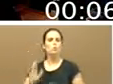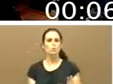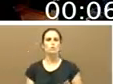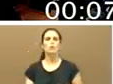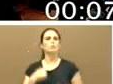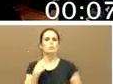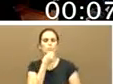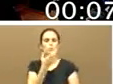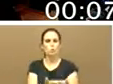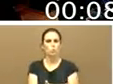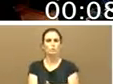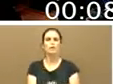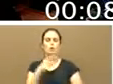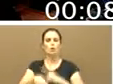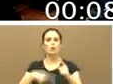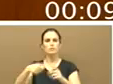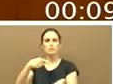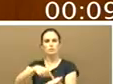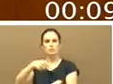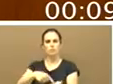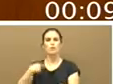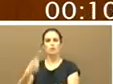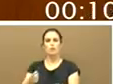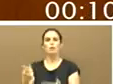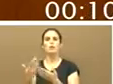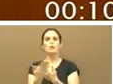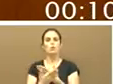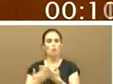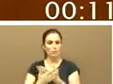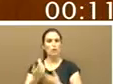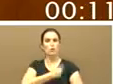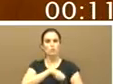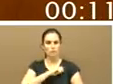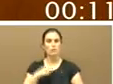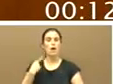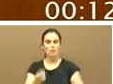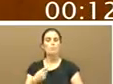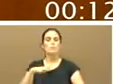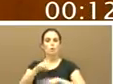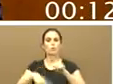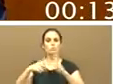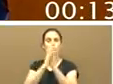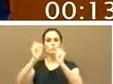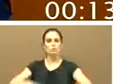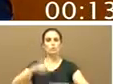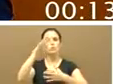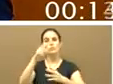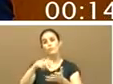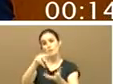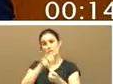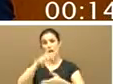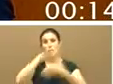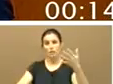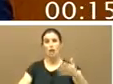para instar al Gobierno de España, en primer lugar, a rechazar el pacto fiscal catalán, a incidir en la defensa de la